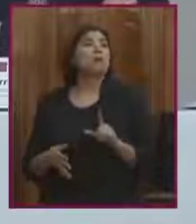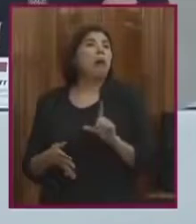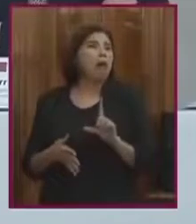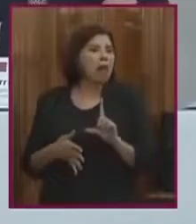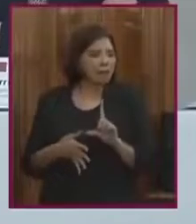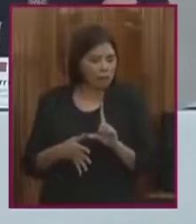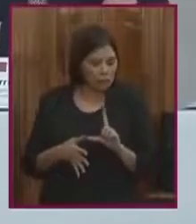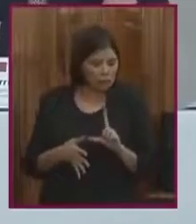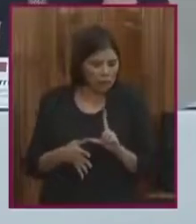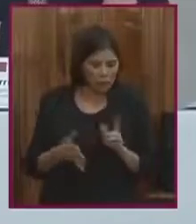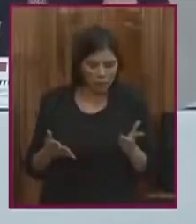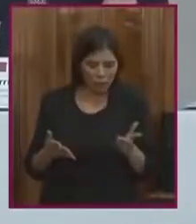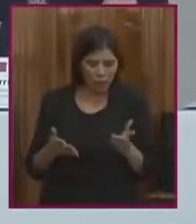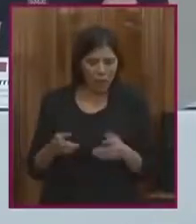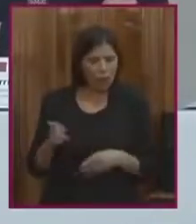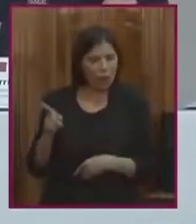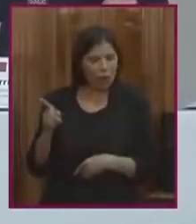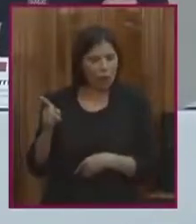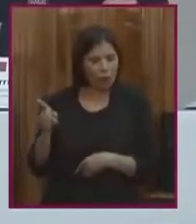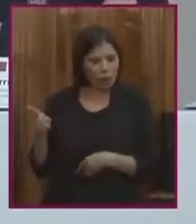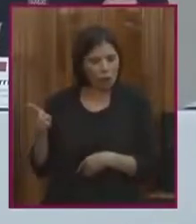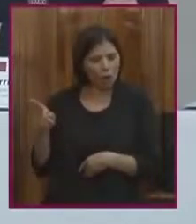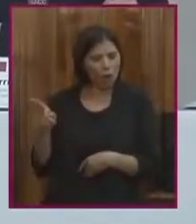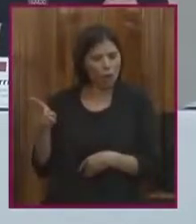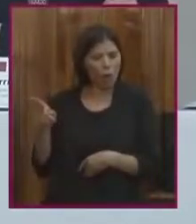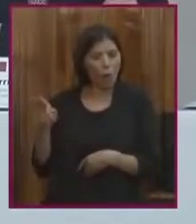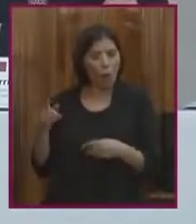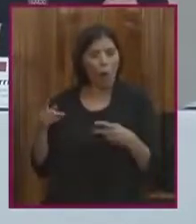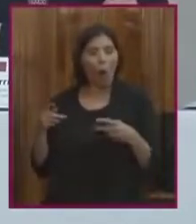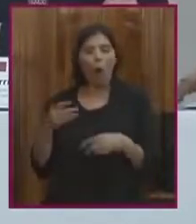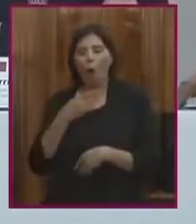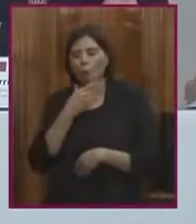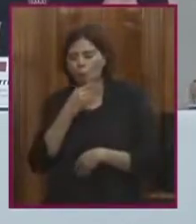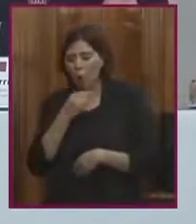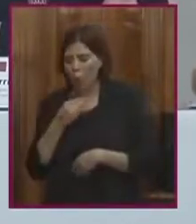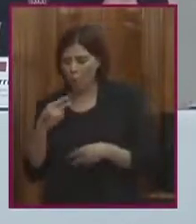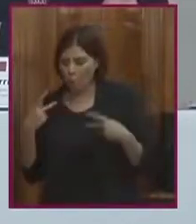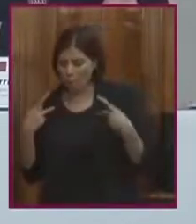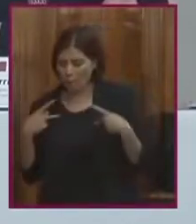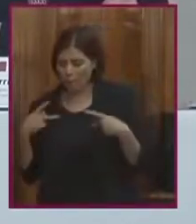latinoamericanista, o como diría el gran pedagogo y